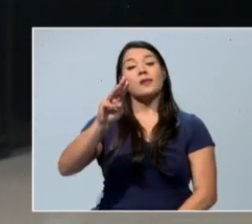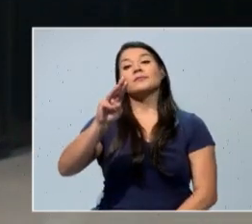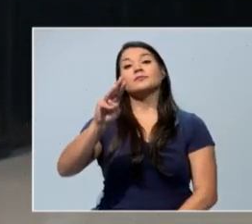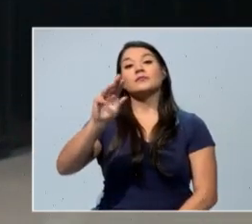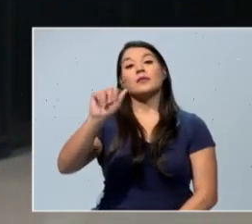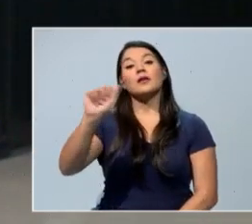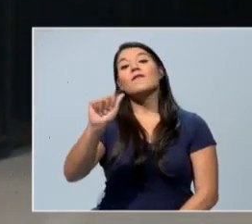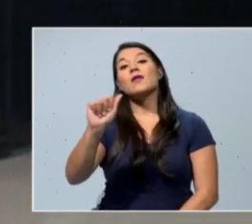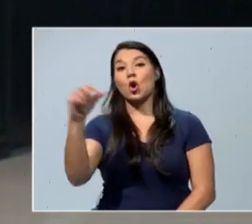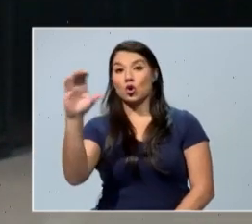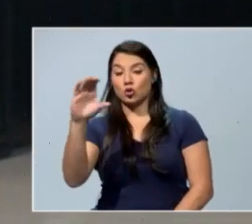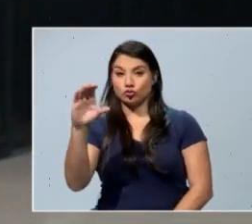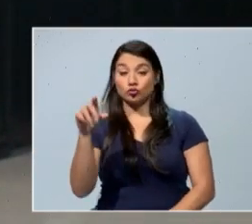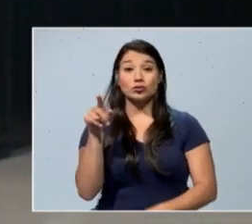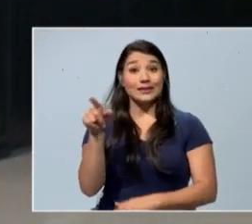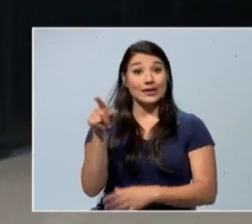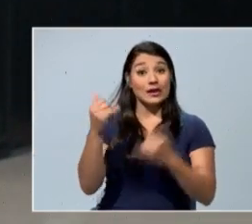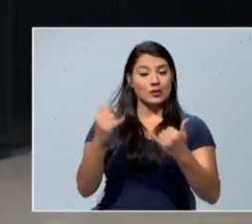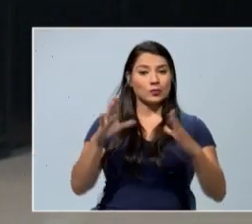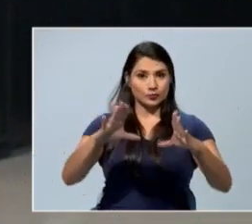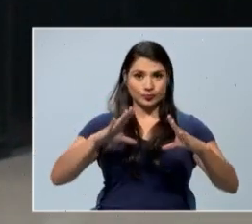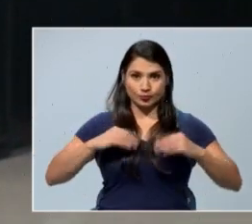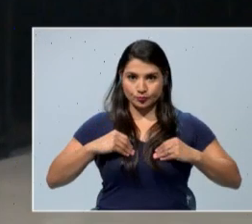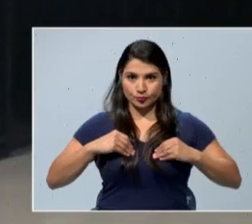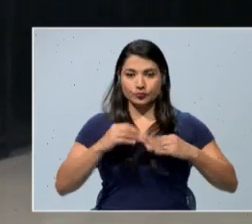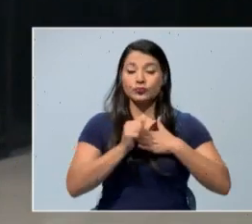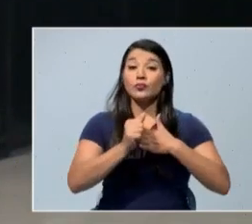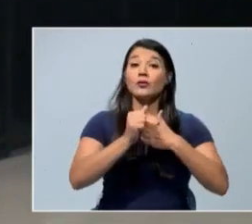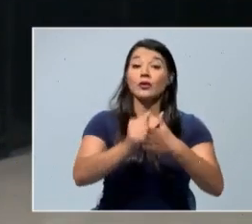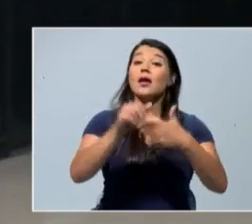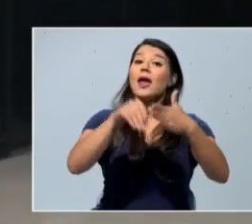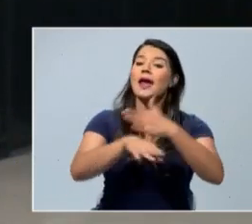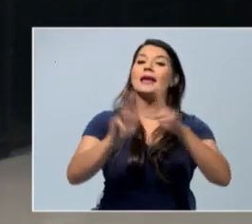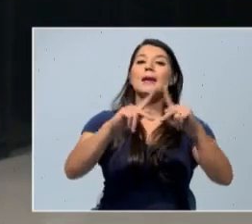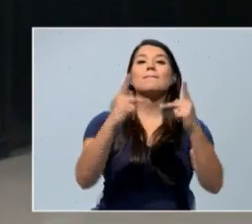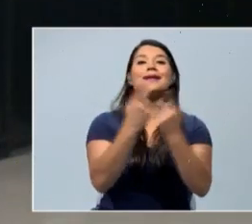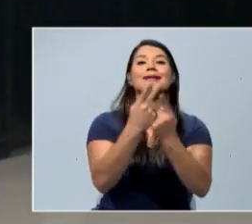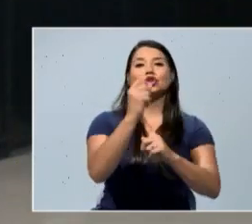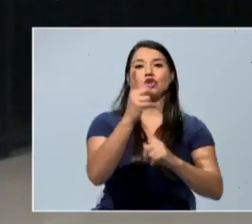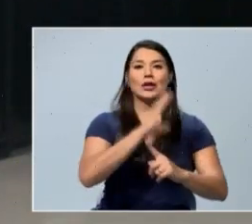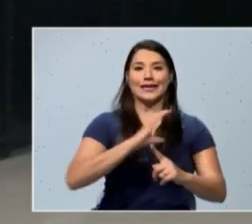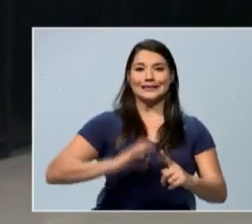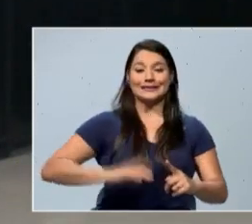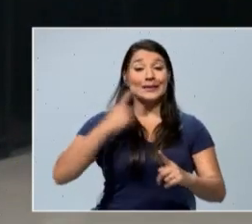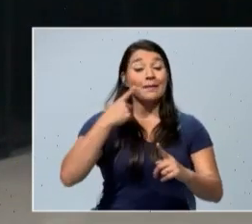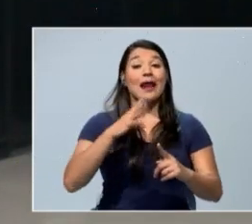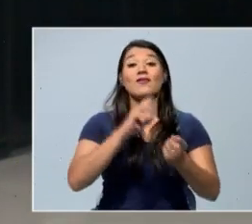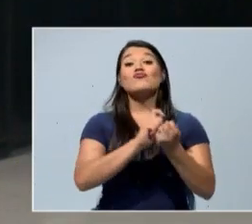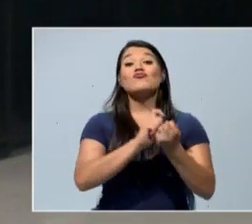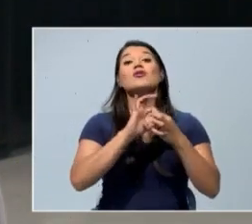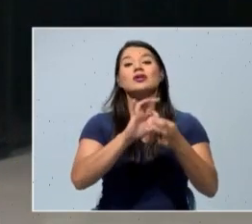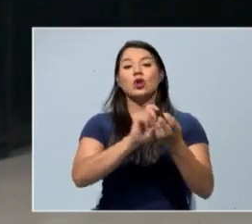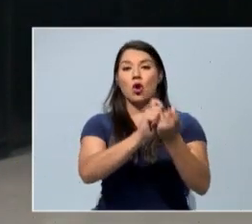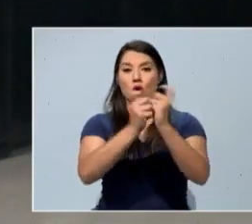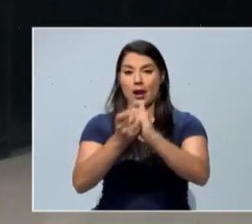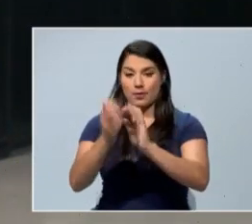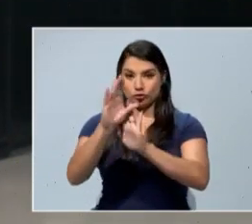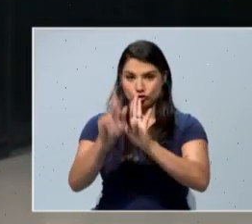Pedro Muñoz. Él ahora es el que asume el liderazgo en la fracción de la Unidad Social Cristiana para hablar sobre esta reforma constitucional